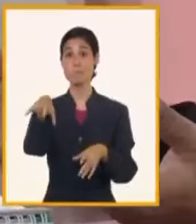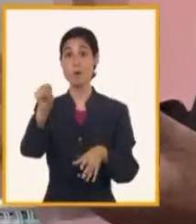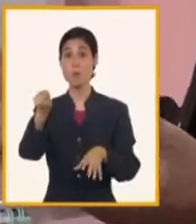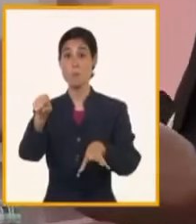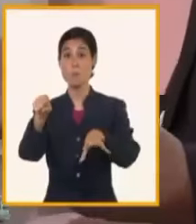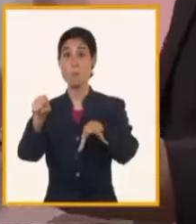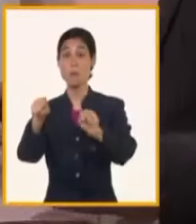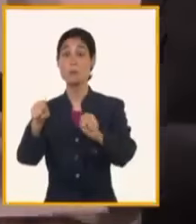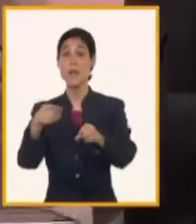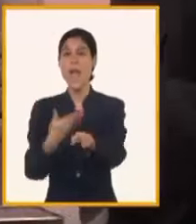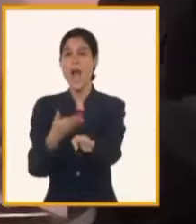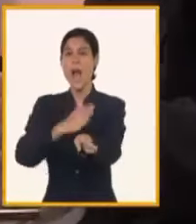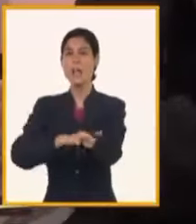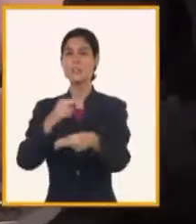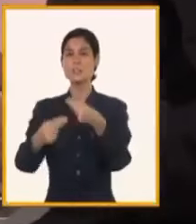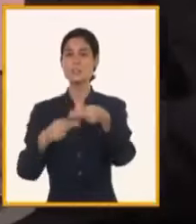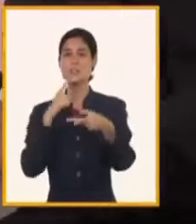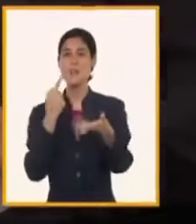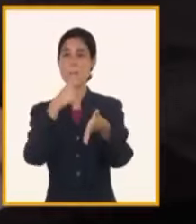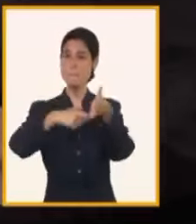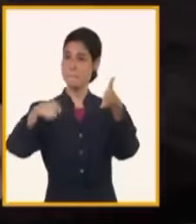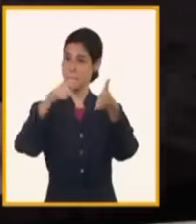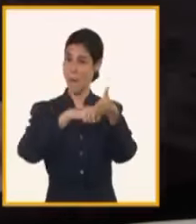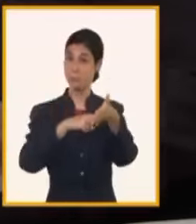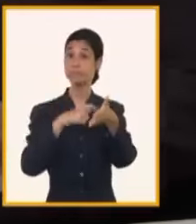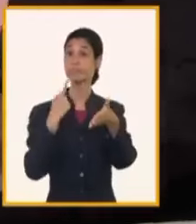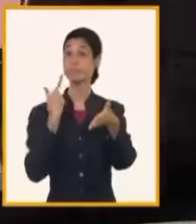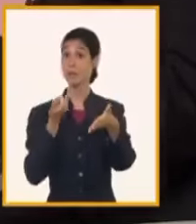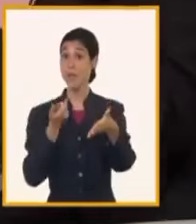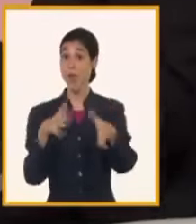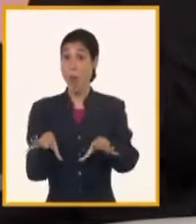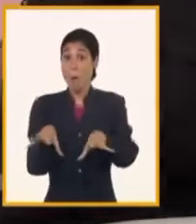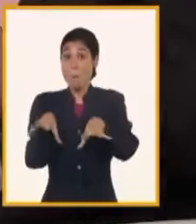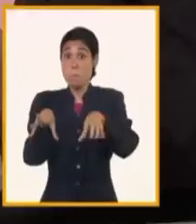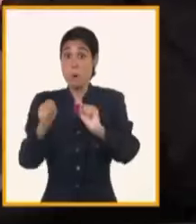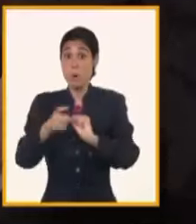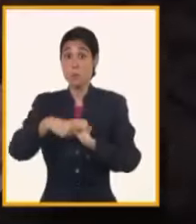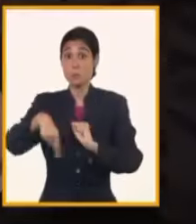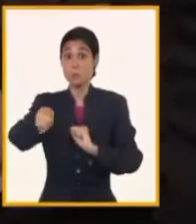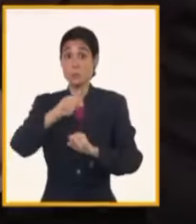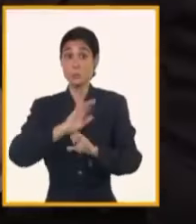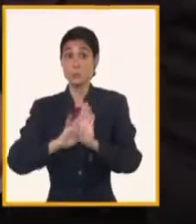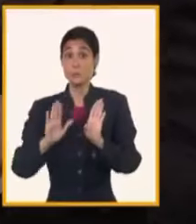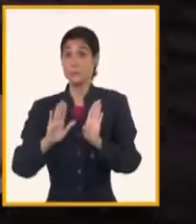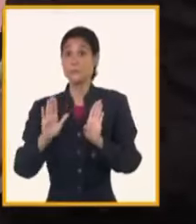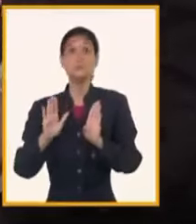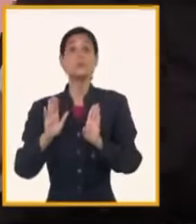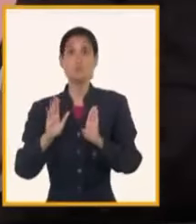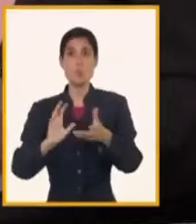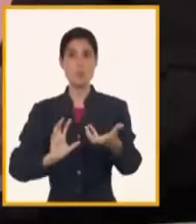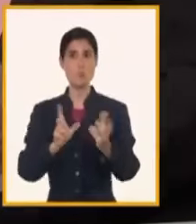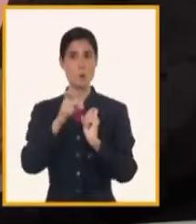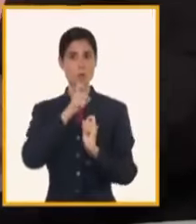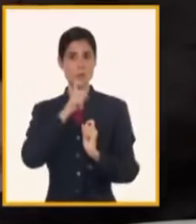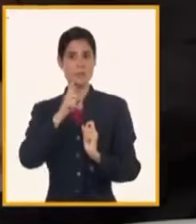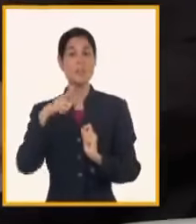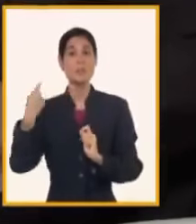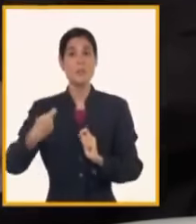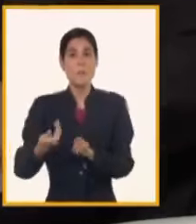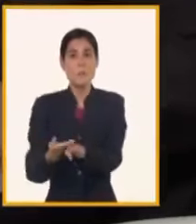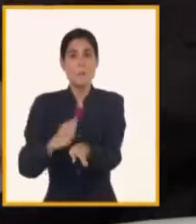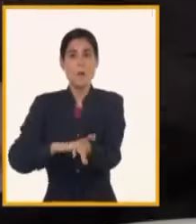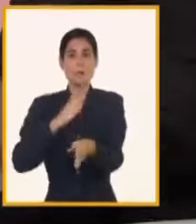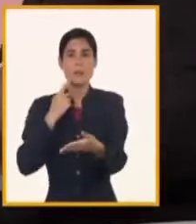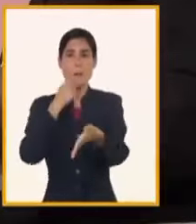en función de que el sistema no se te vaya a caer porque si tú dices vamos a pagar una región